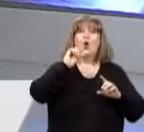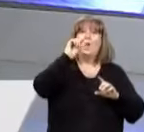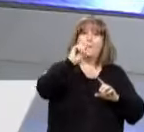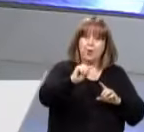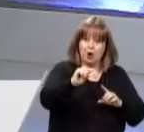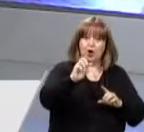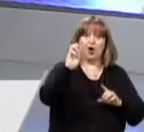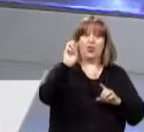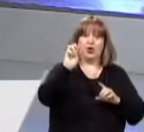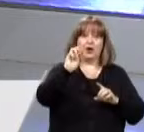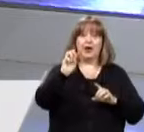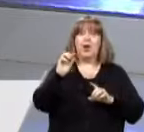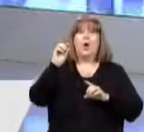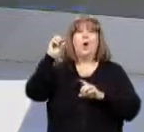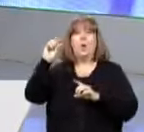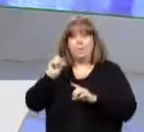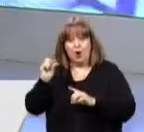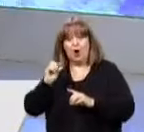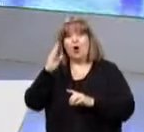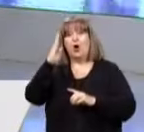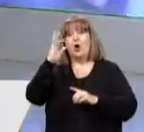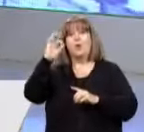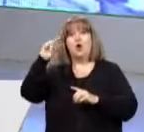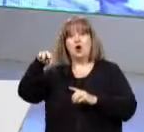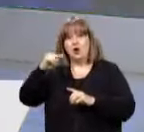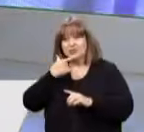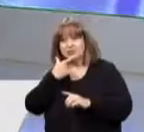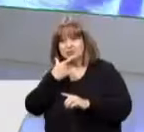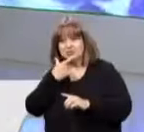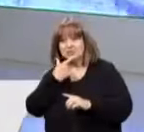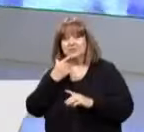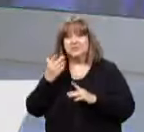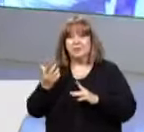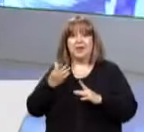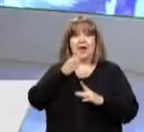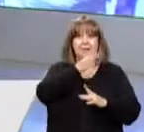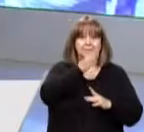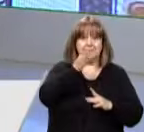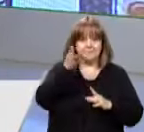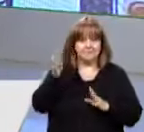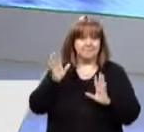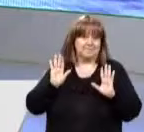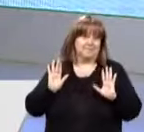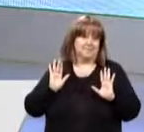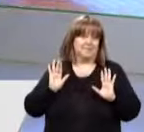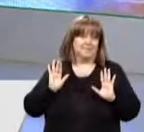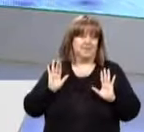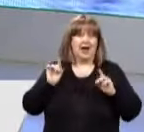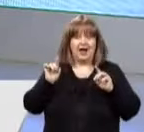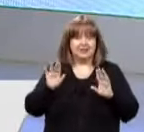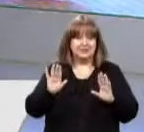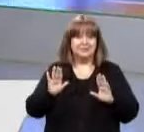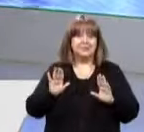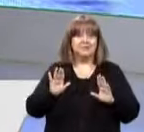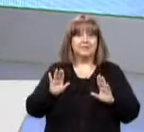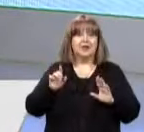y empezar a invertir en los fondos comunes que es un primer paso súper amigable porque no tengo que yo salir a comprar a vender si hay un movimiento en el mercado